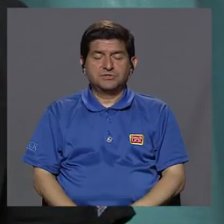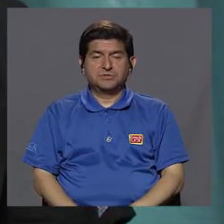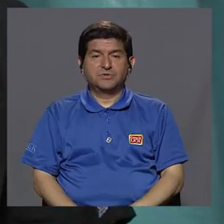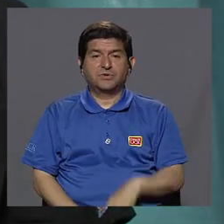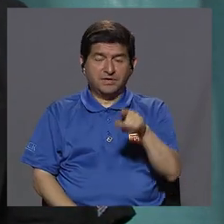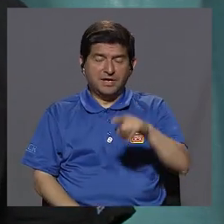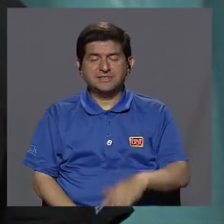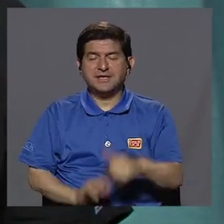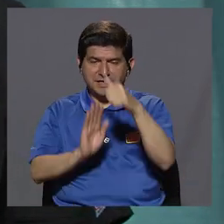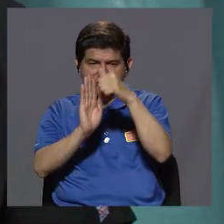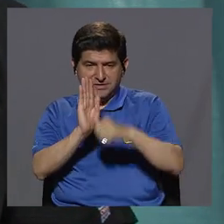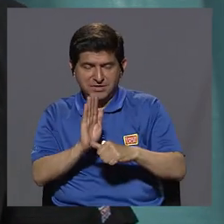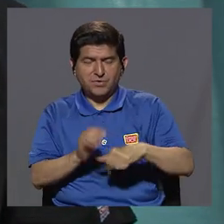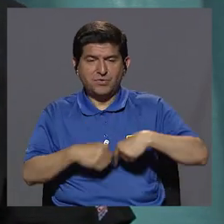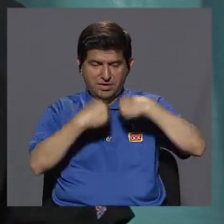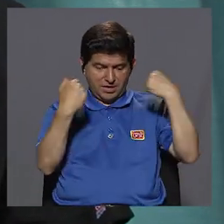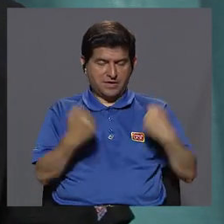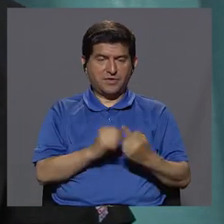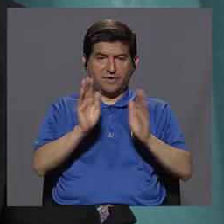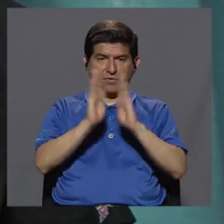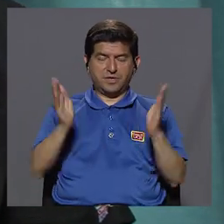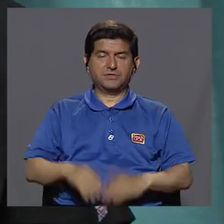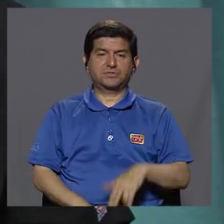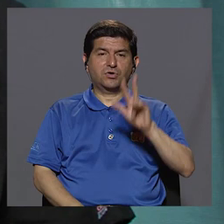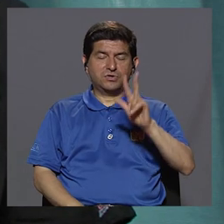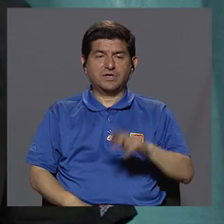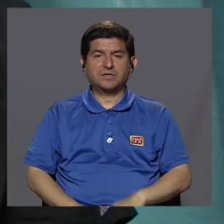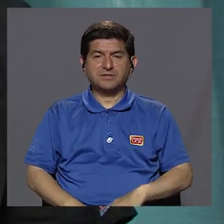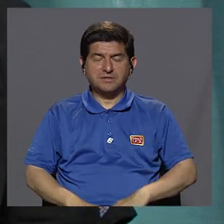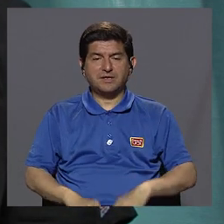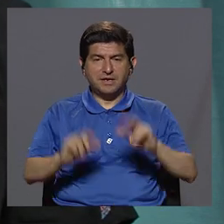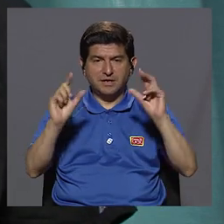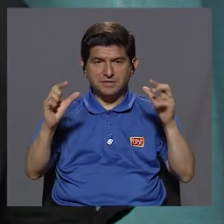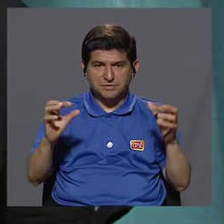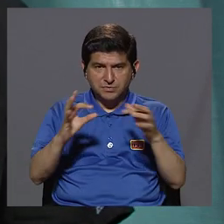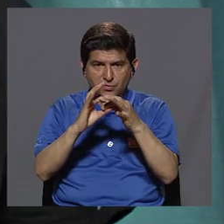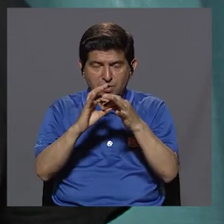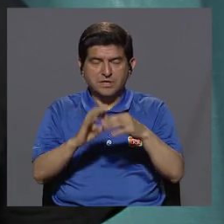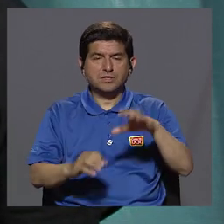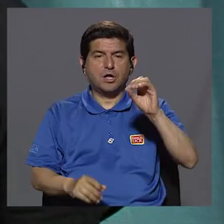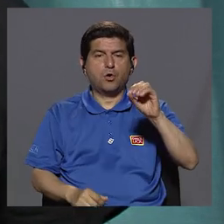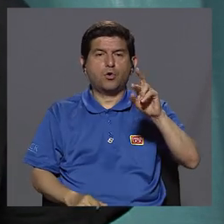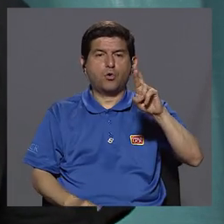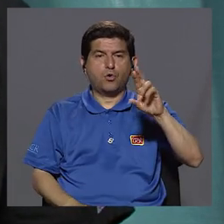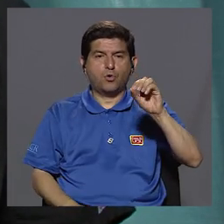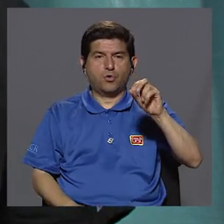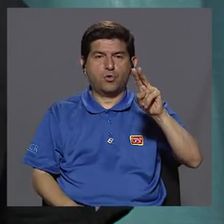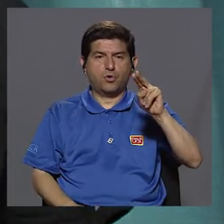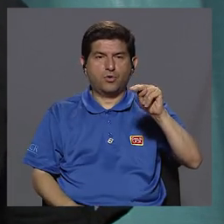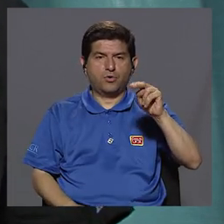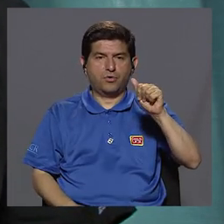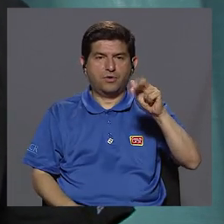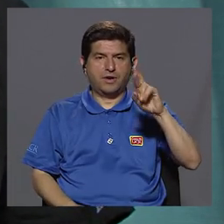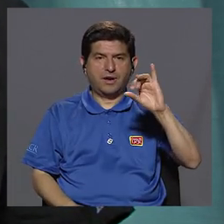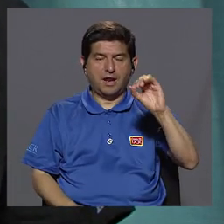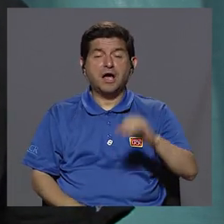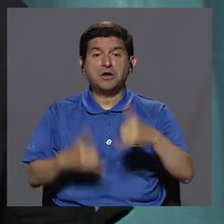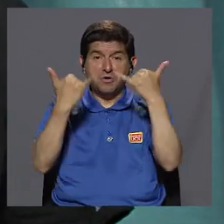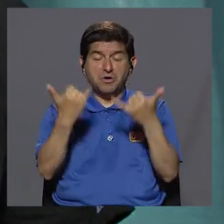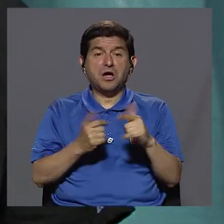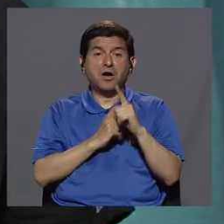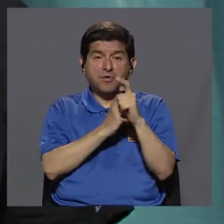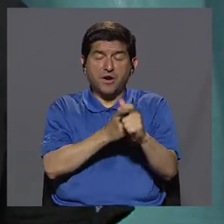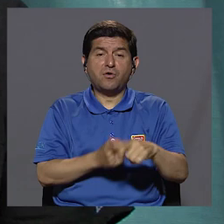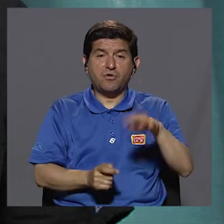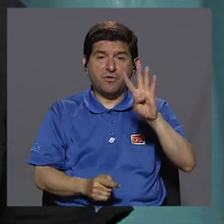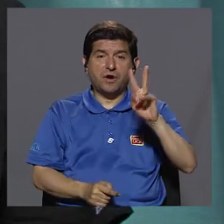revascularizado de cirugía a corazón abierta de tres puentes coronarios que corren maratón posteriormente a un buen programa de rehabilitación